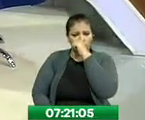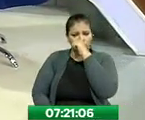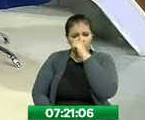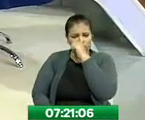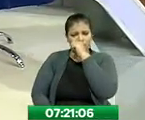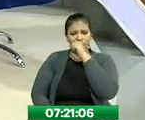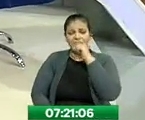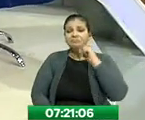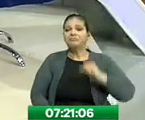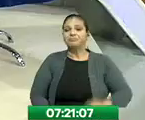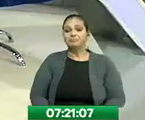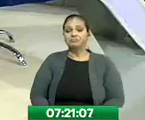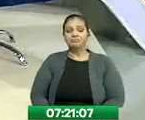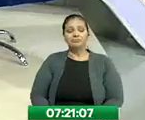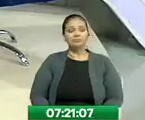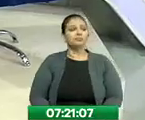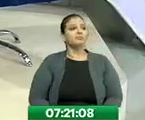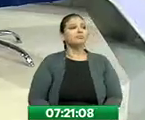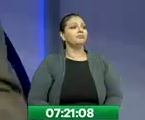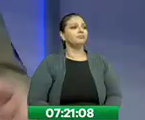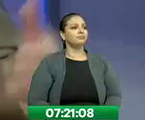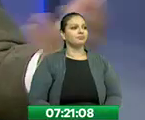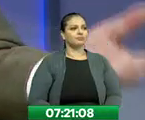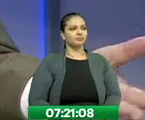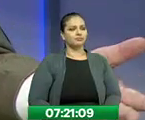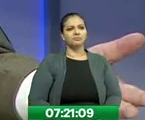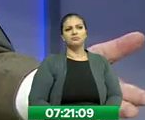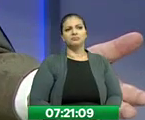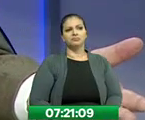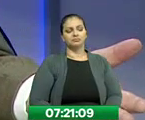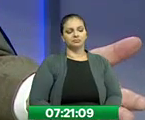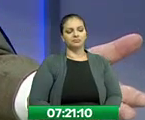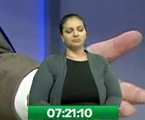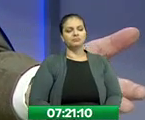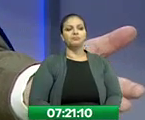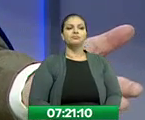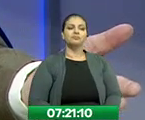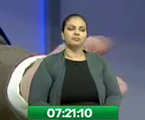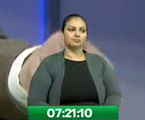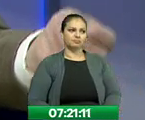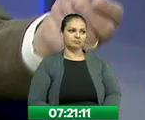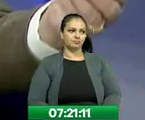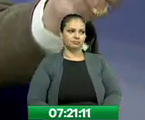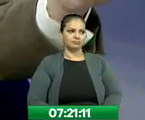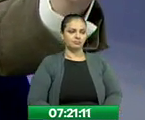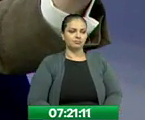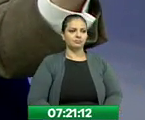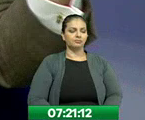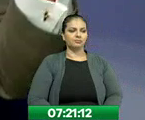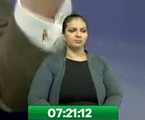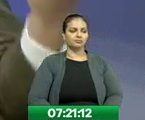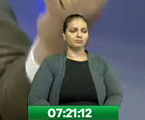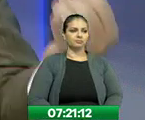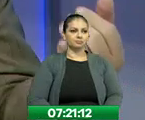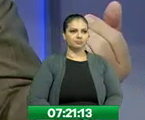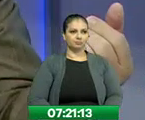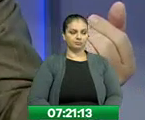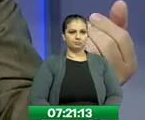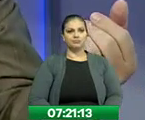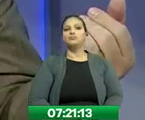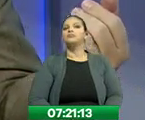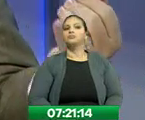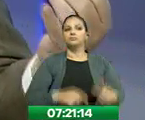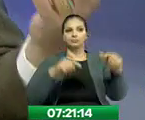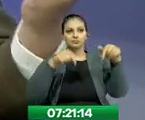ver, el problema es que lo estamos viendo dentro del mismo programa, Luisa. Tenemos crecimiento negativo